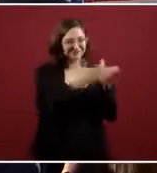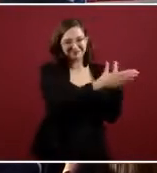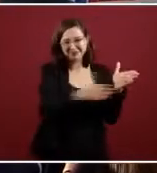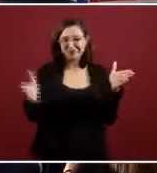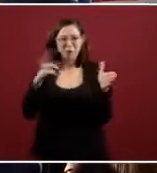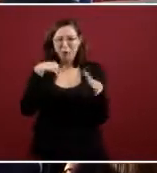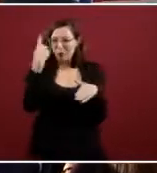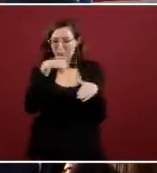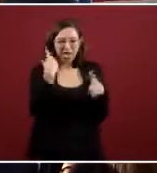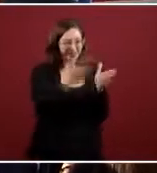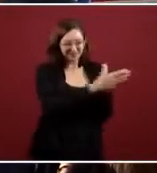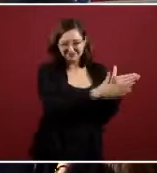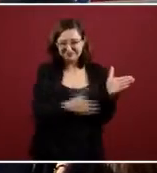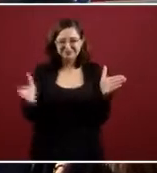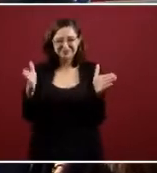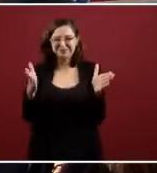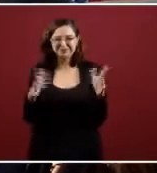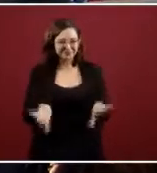Estamos hablando